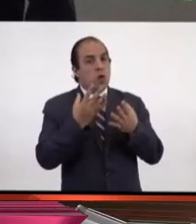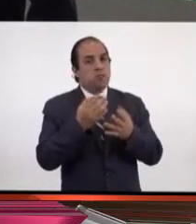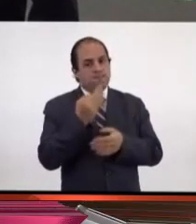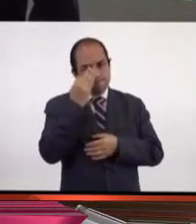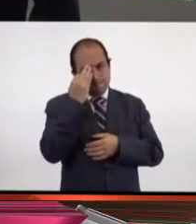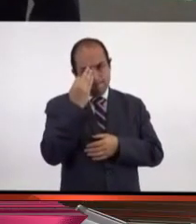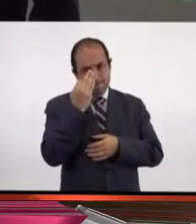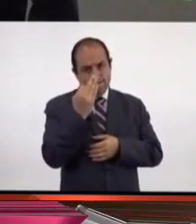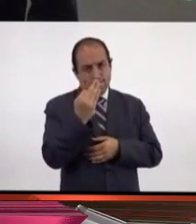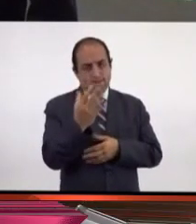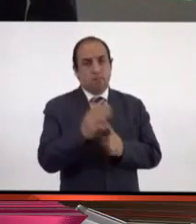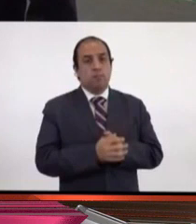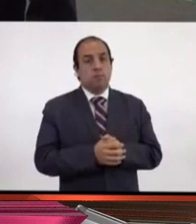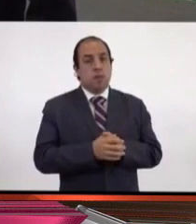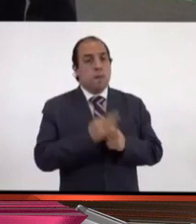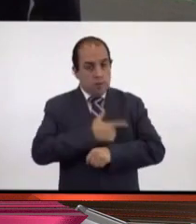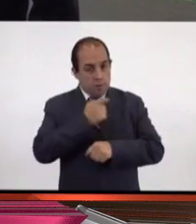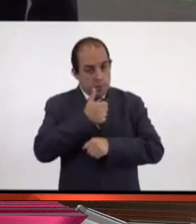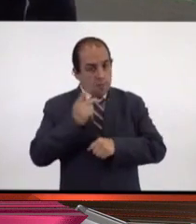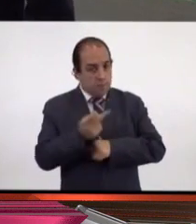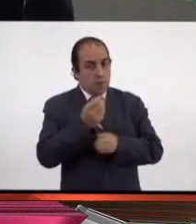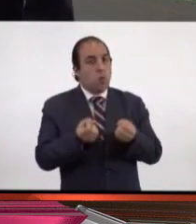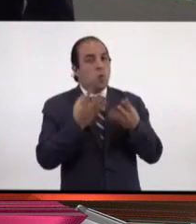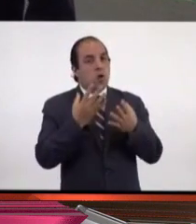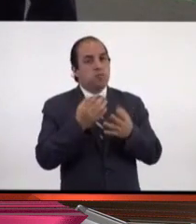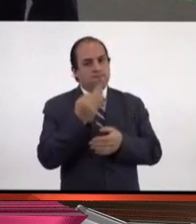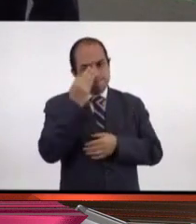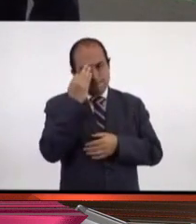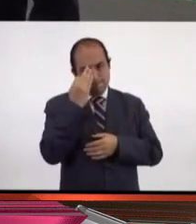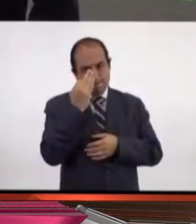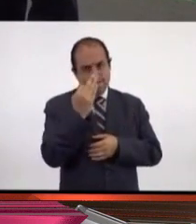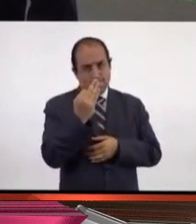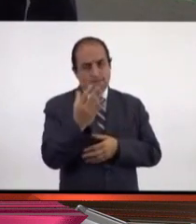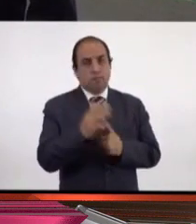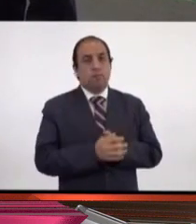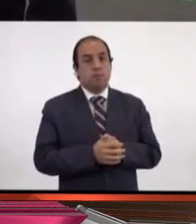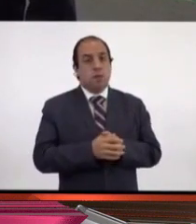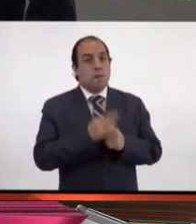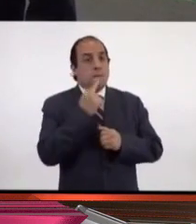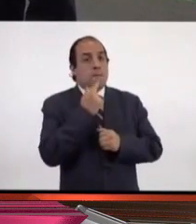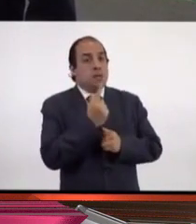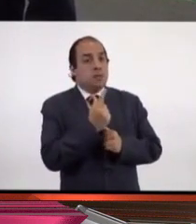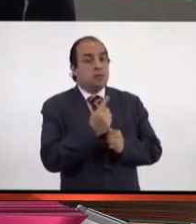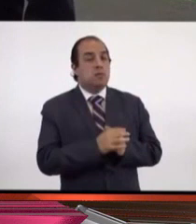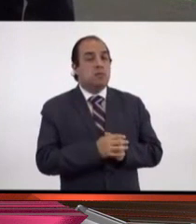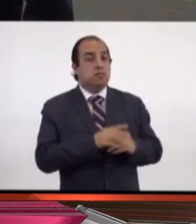no faltan los reporteros que solo andan buscando la nota. ¿Cuánto se tardará en recuperar